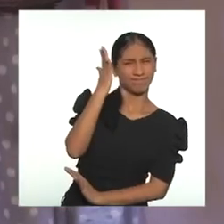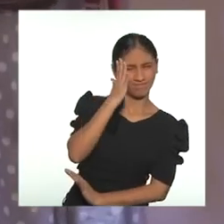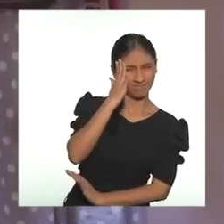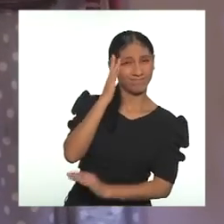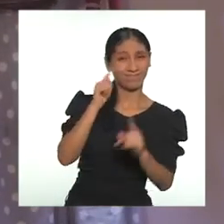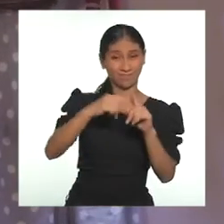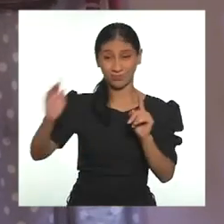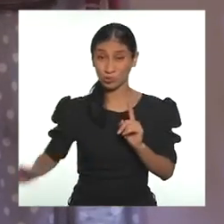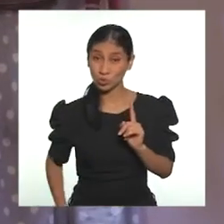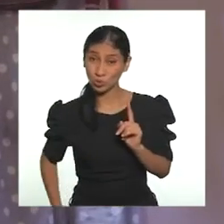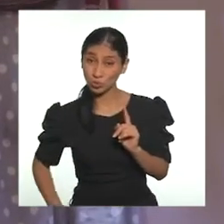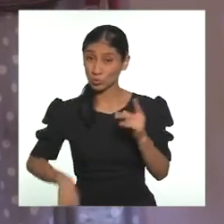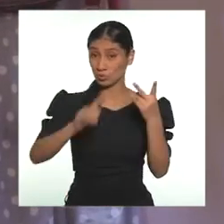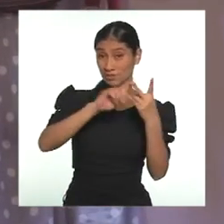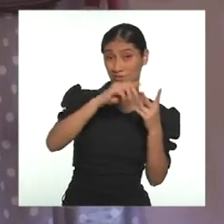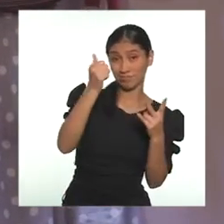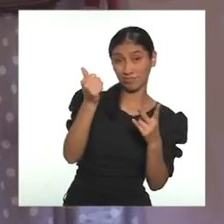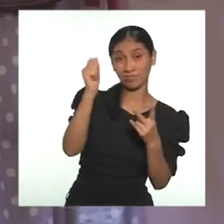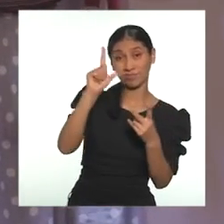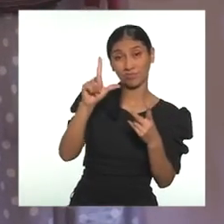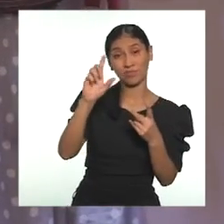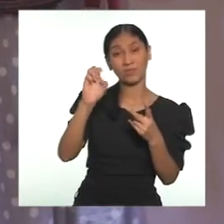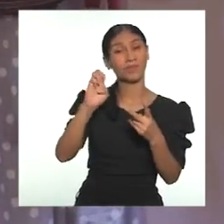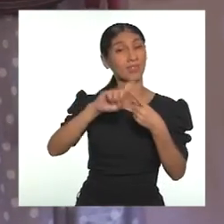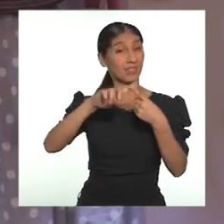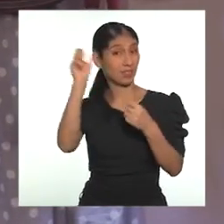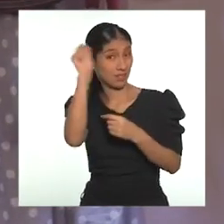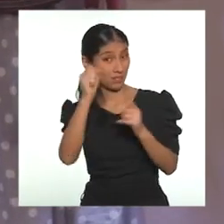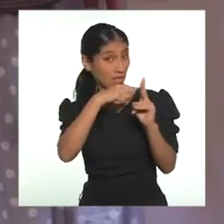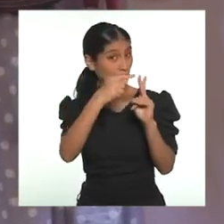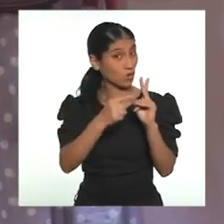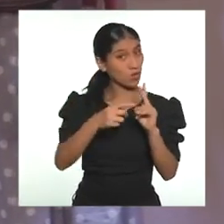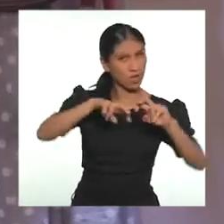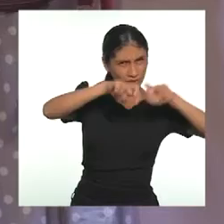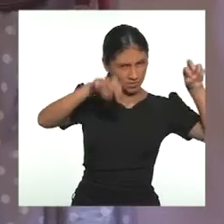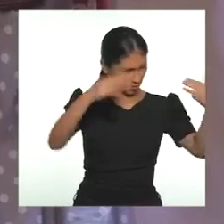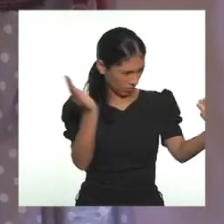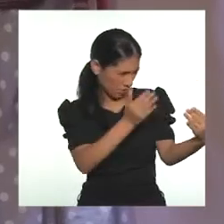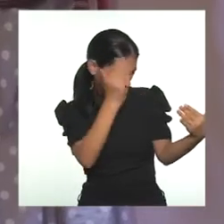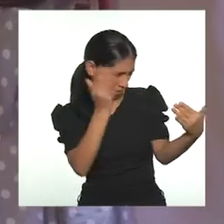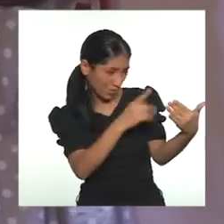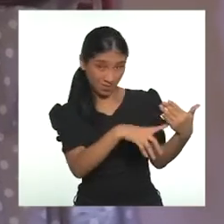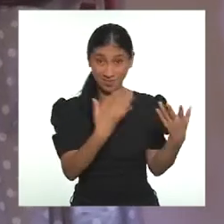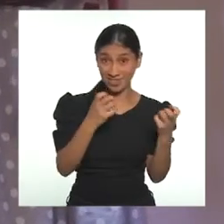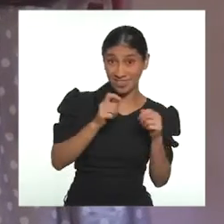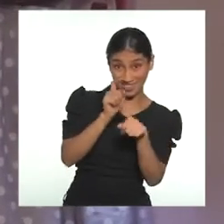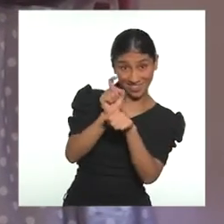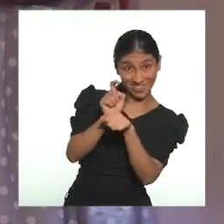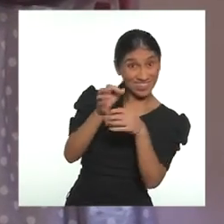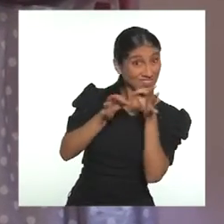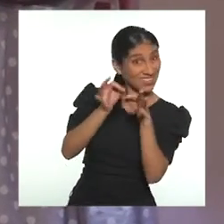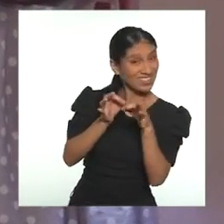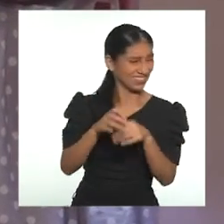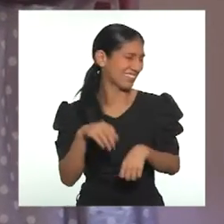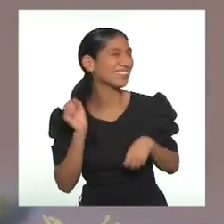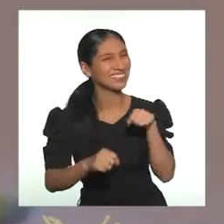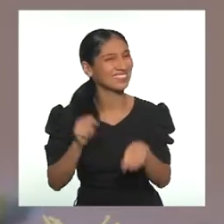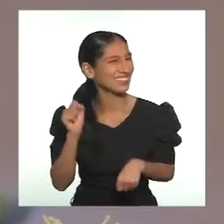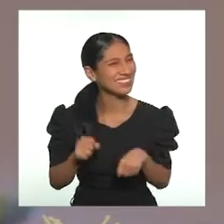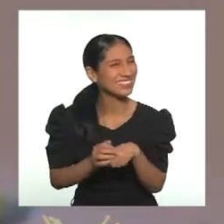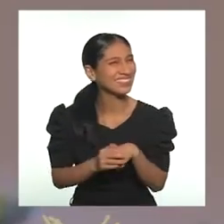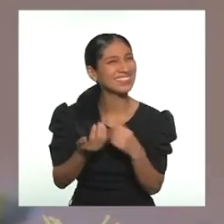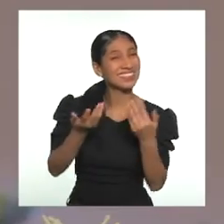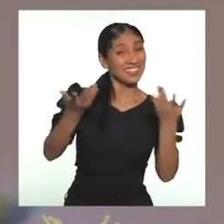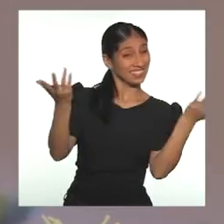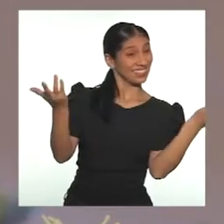sé! Chancay y Alexa han estado investigando sobre esto. ¿Te gustaría que nos cuenten lo que averiguaron? ¡Sí! ¡Sí,